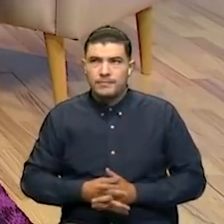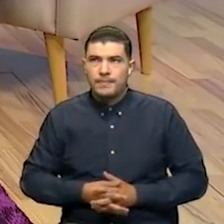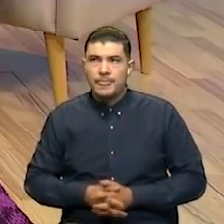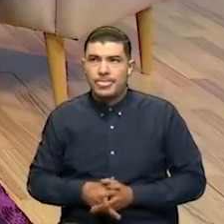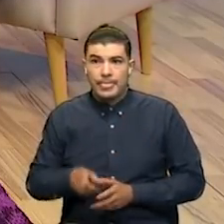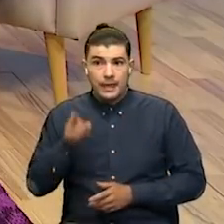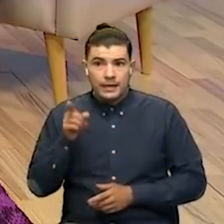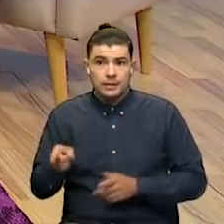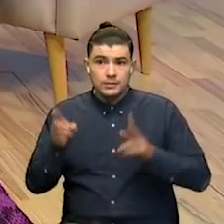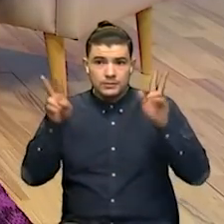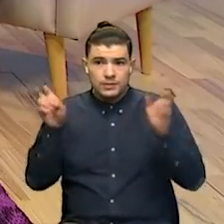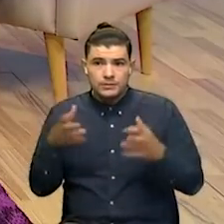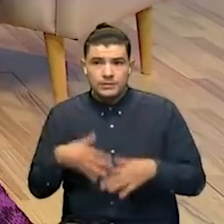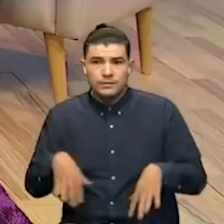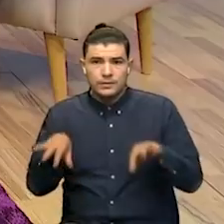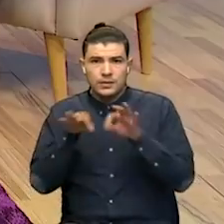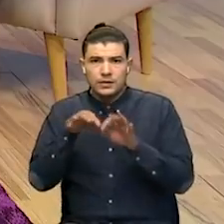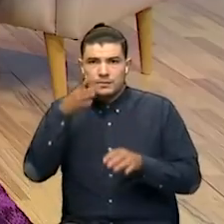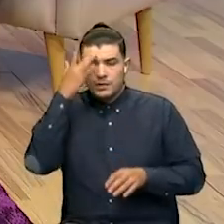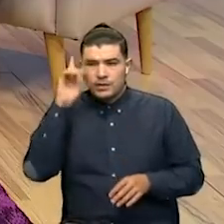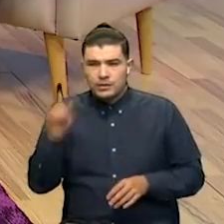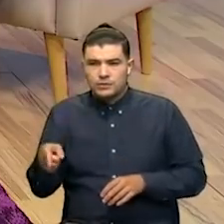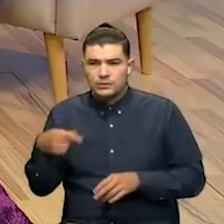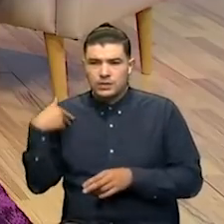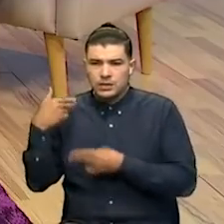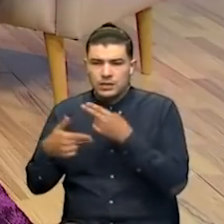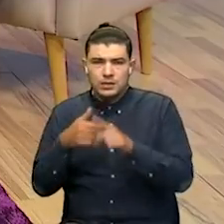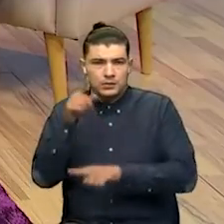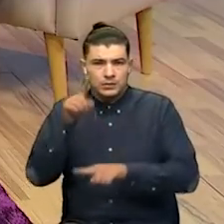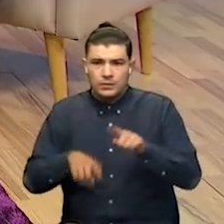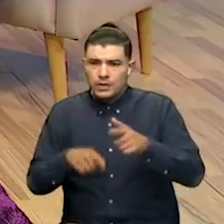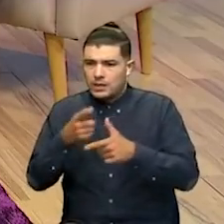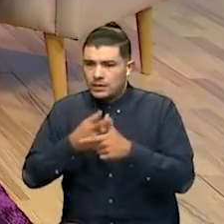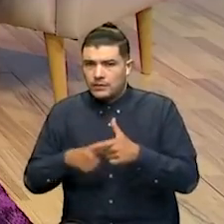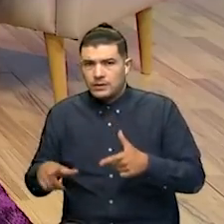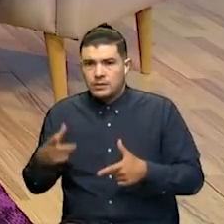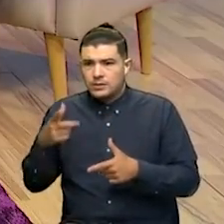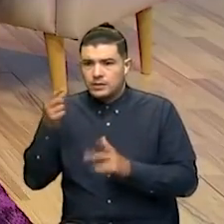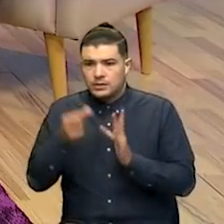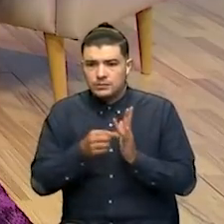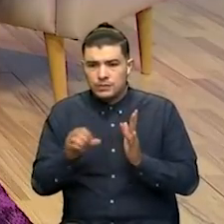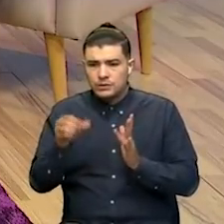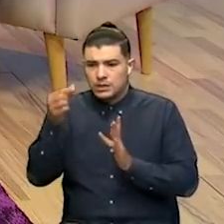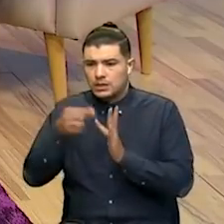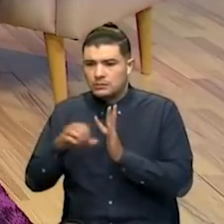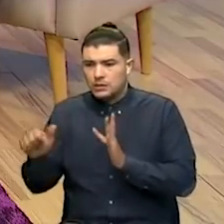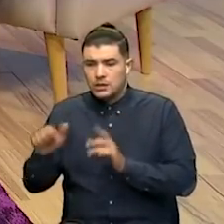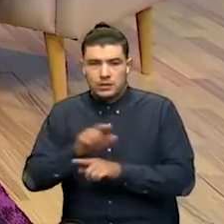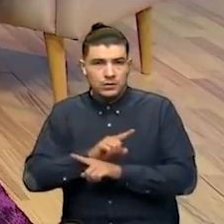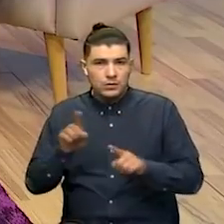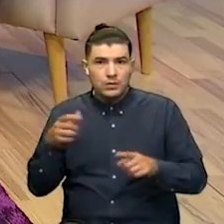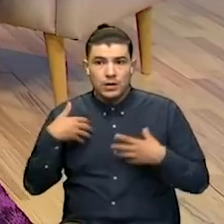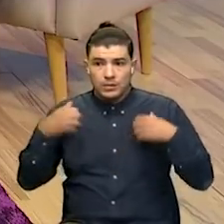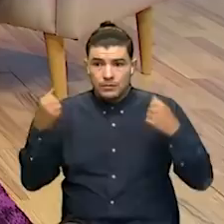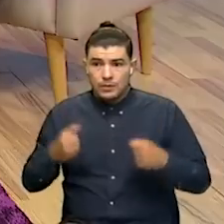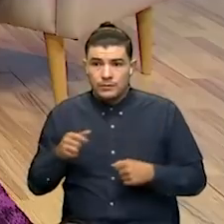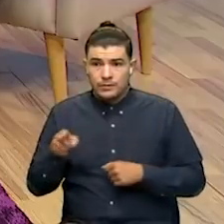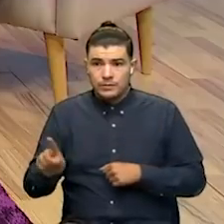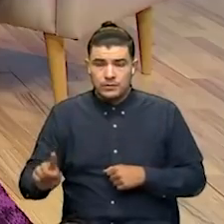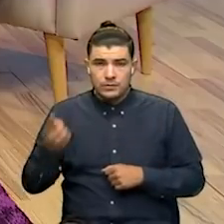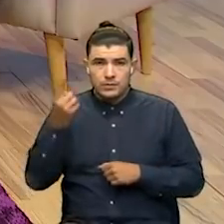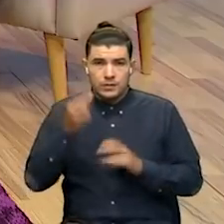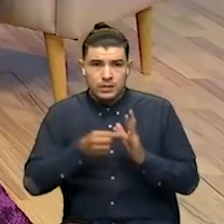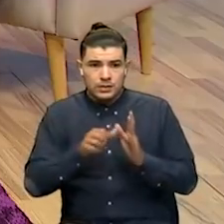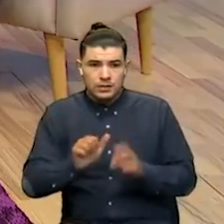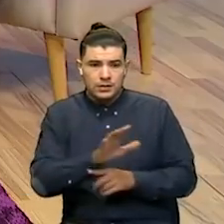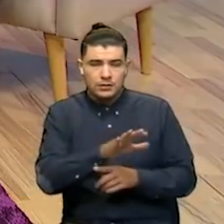muy importante porque todas las herencias y demás no se comparten entre cónyuges. Lo que pasa es que en este caso, en teoría, el propietario inicial era el esposo